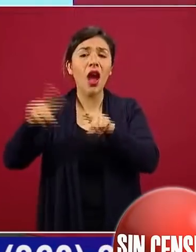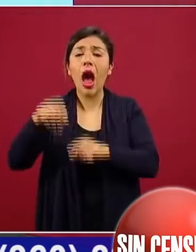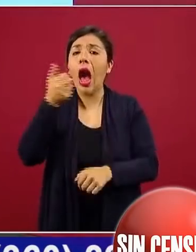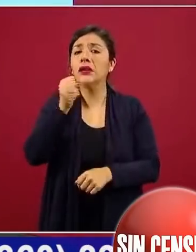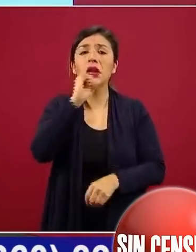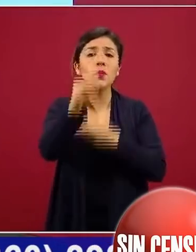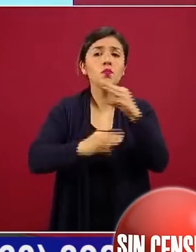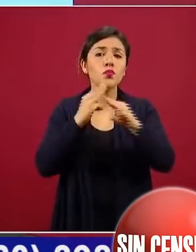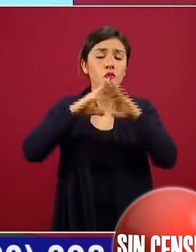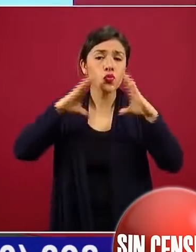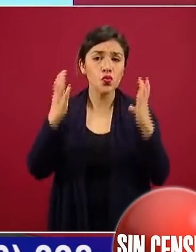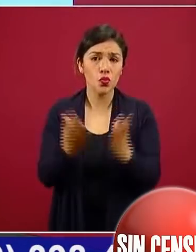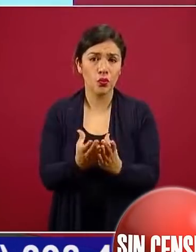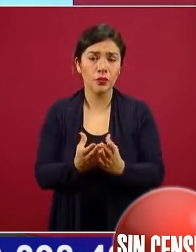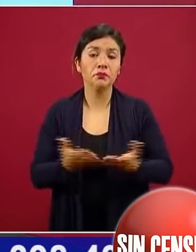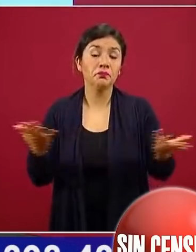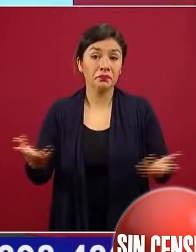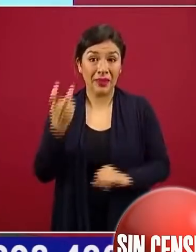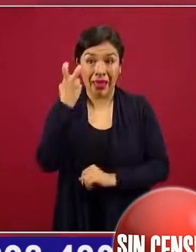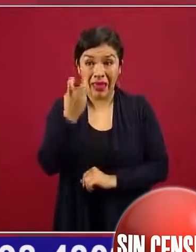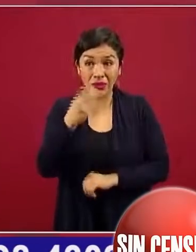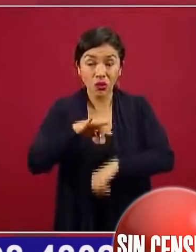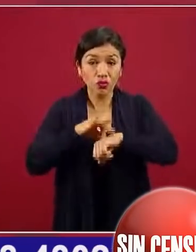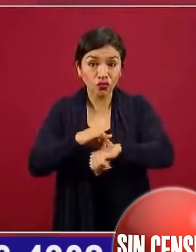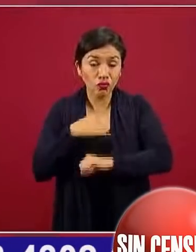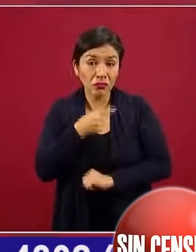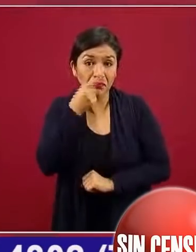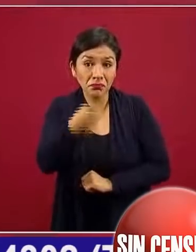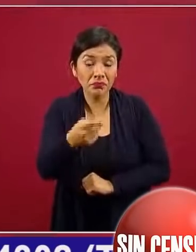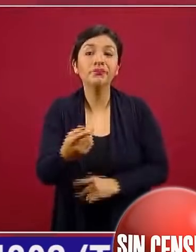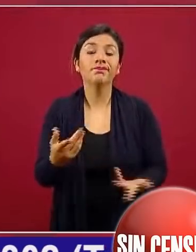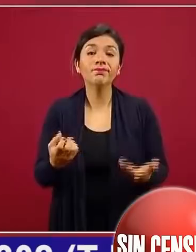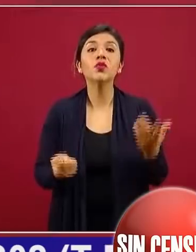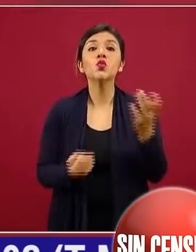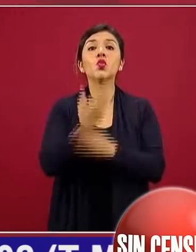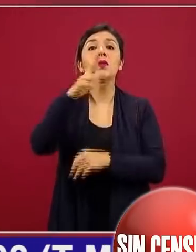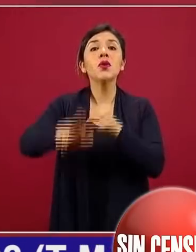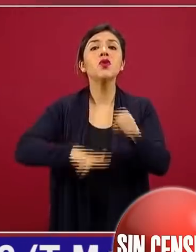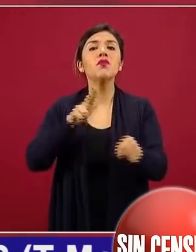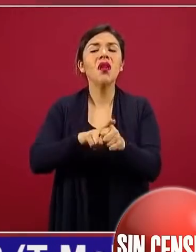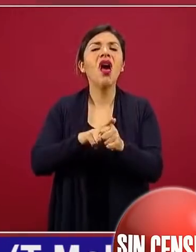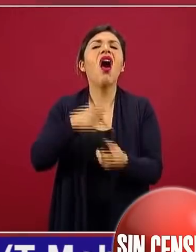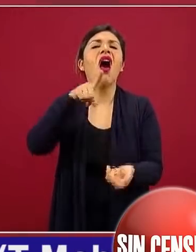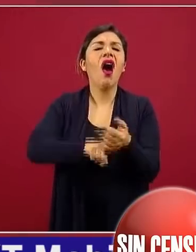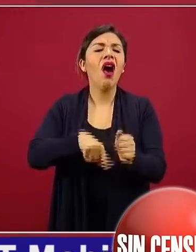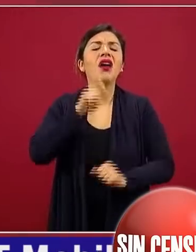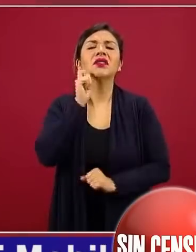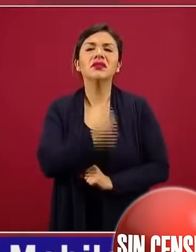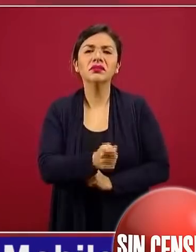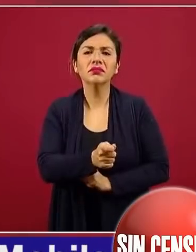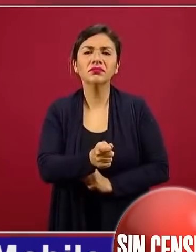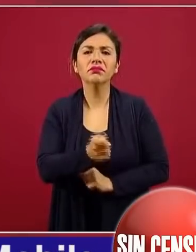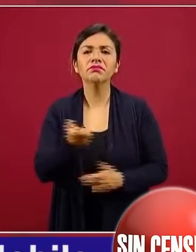mundo. Dada esa realidad, la nueva normalidad lo que implica es